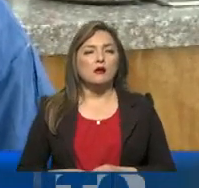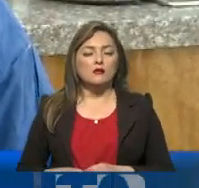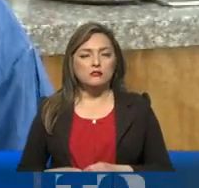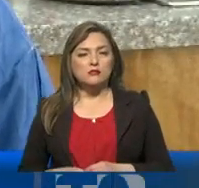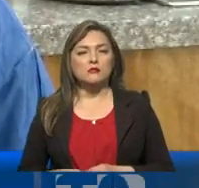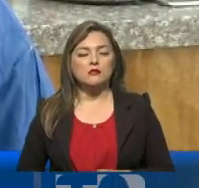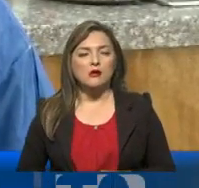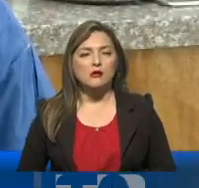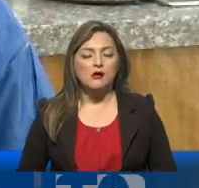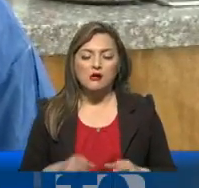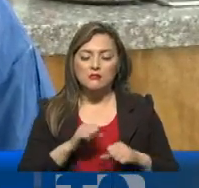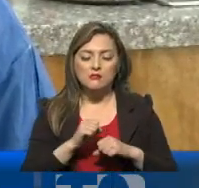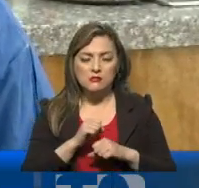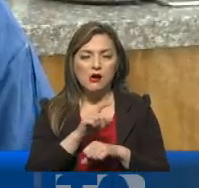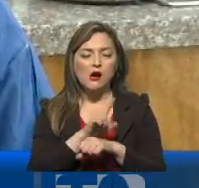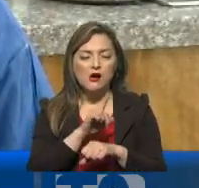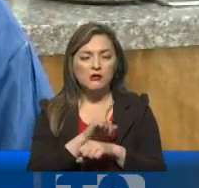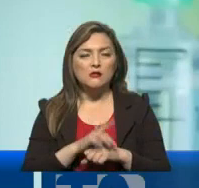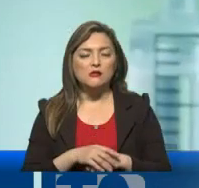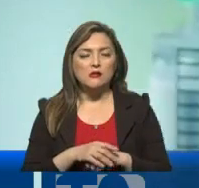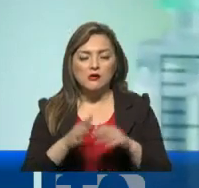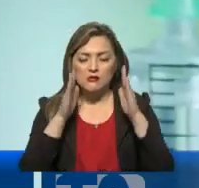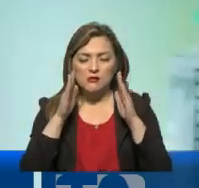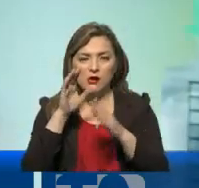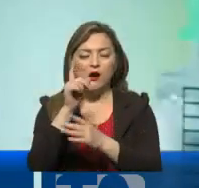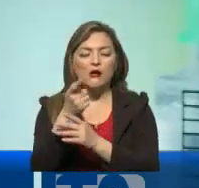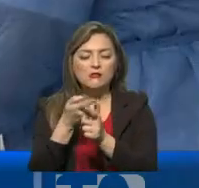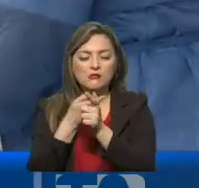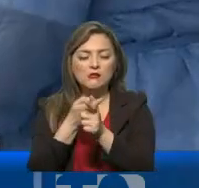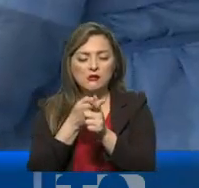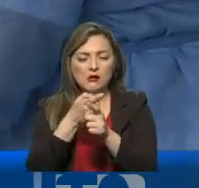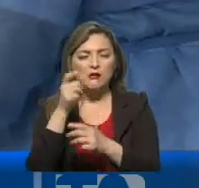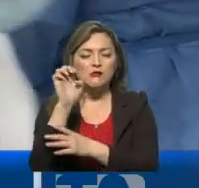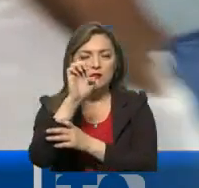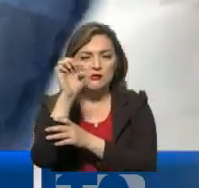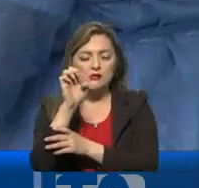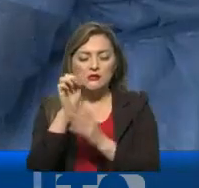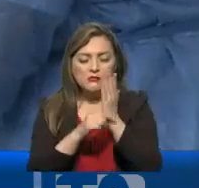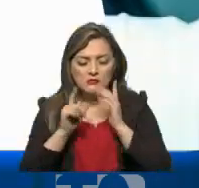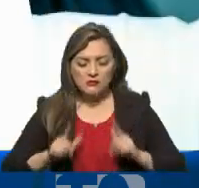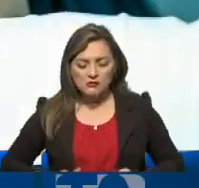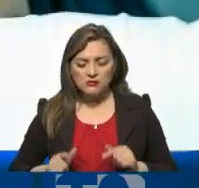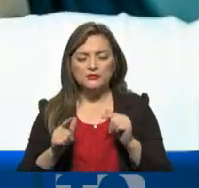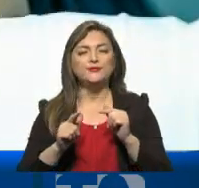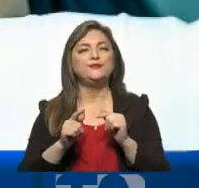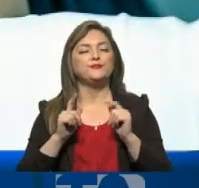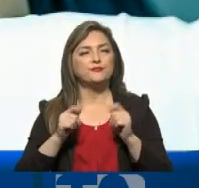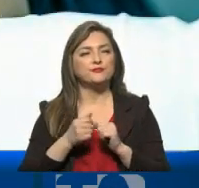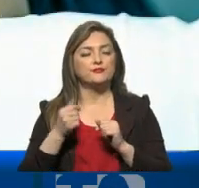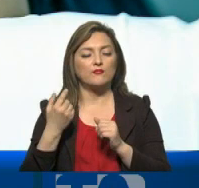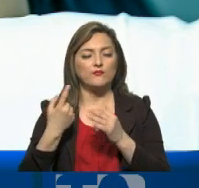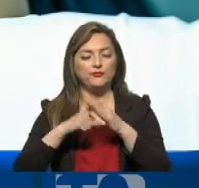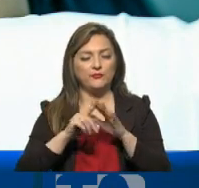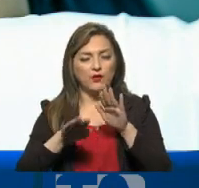médicos, nosotros atendemos también urgencias, emergencias. El Ministerio de Salud informó que en la fase 1 se incluye al personal de salud